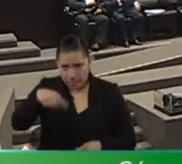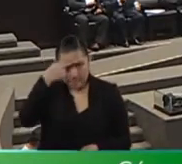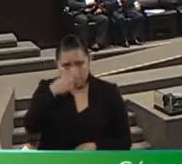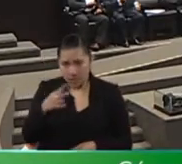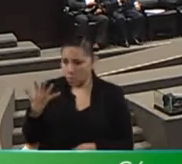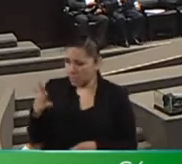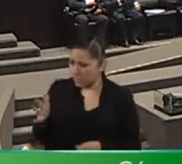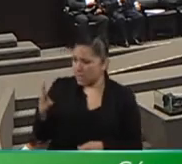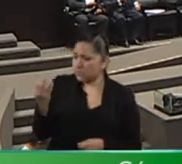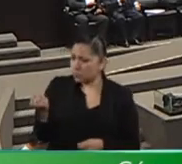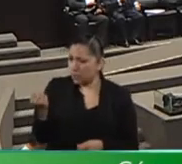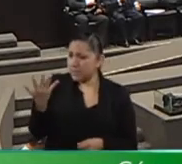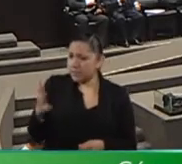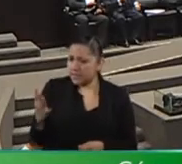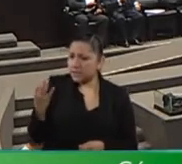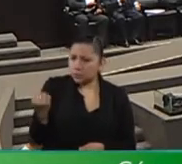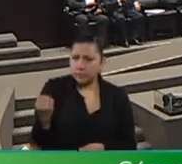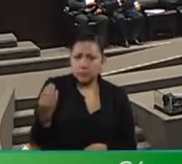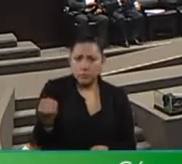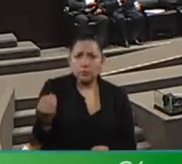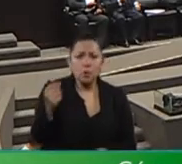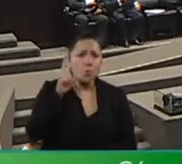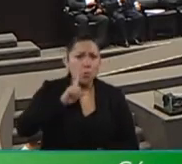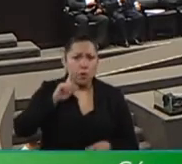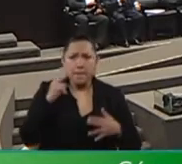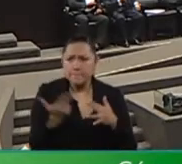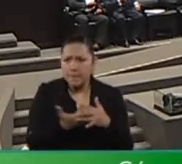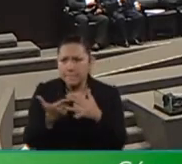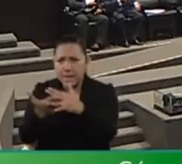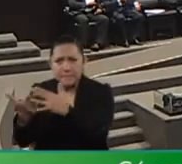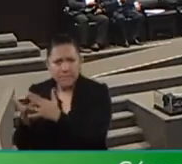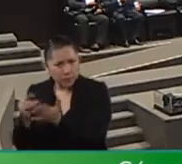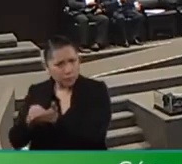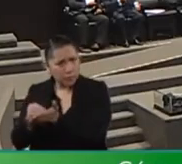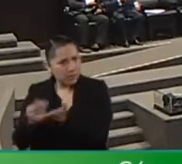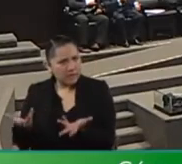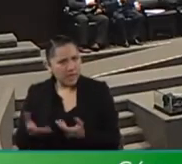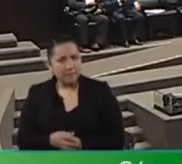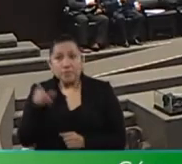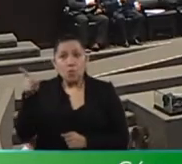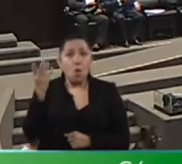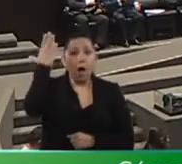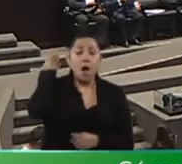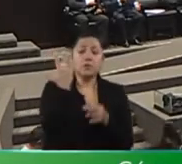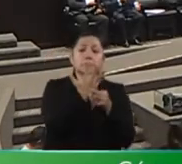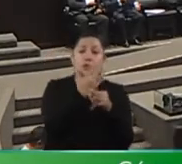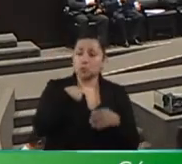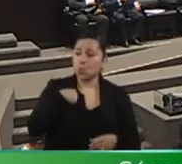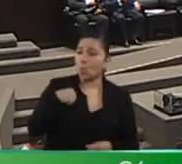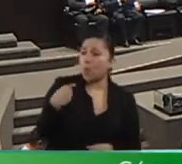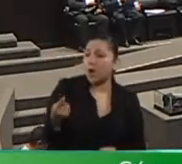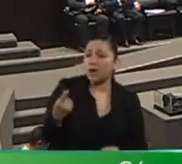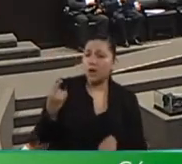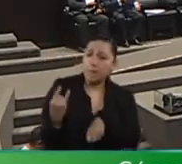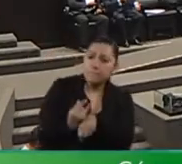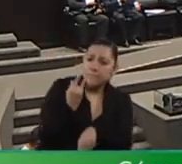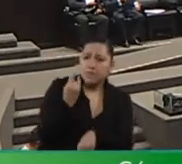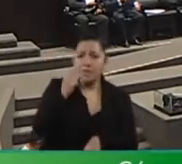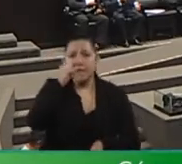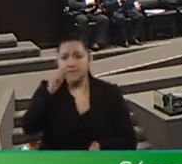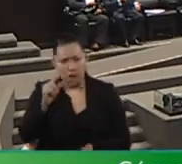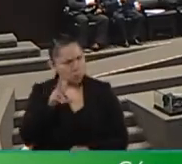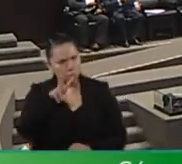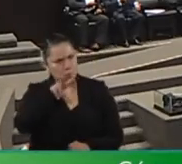país. Pero no tengo derecho a fallar. Este sexenio ha dejado un balance negativo a favor de la libertad